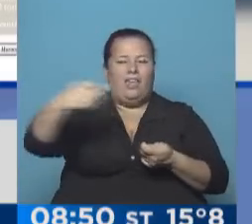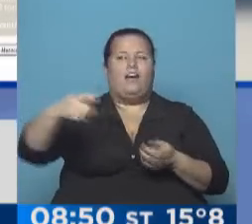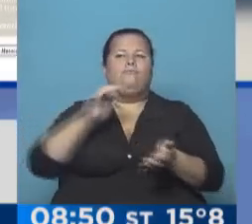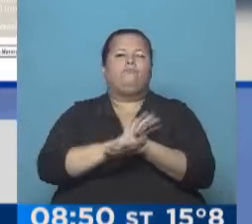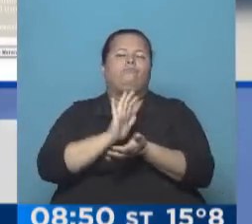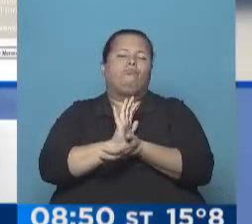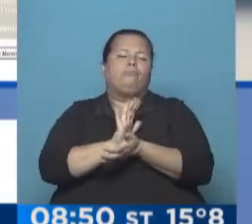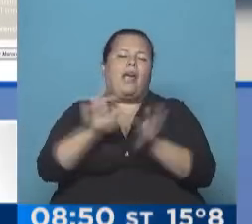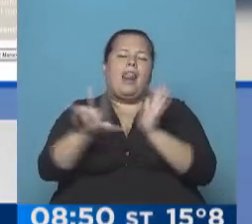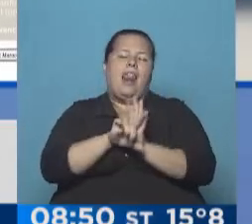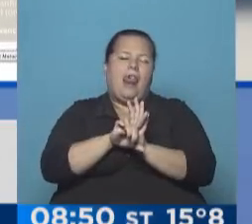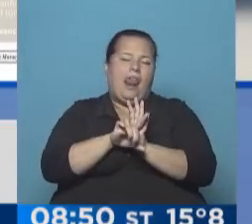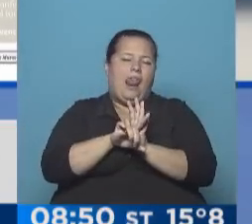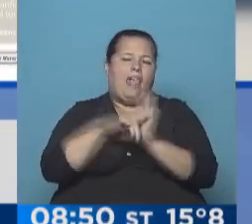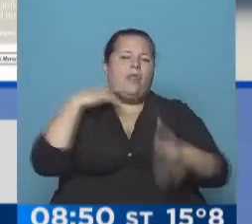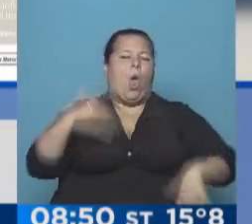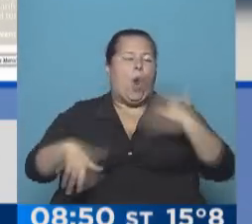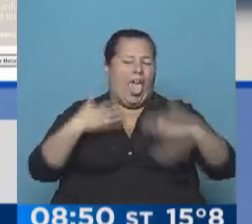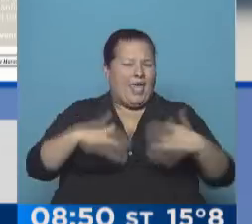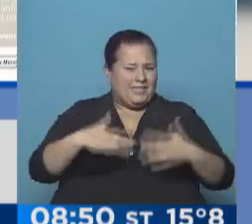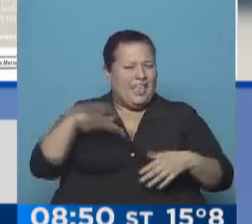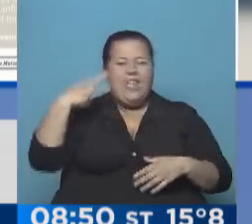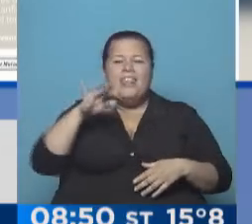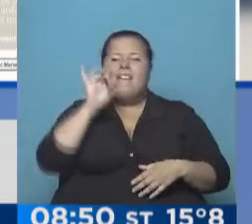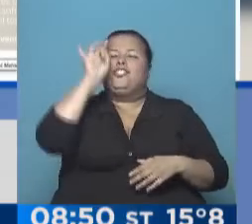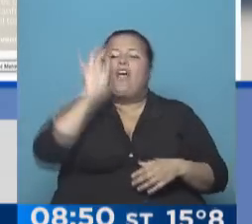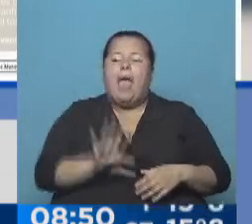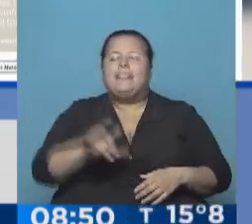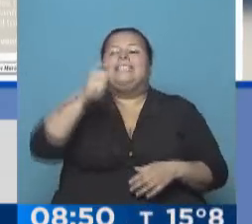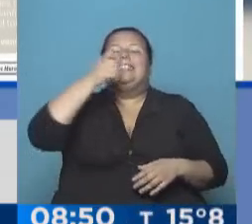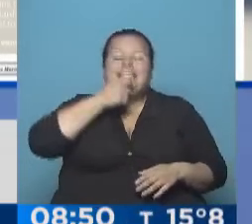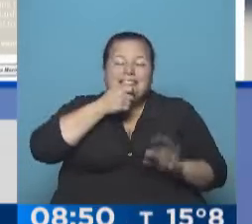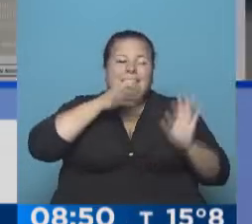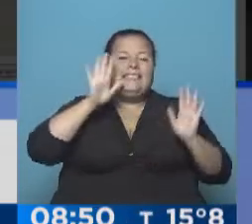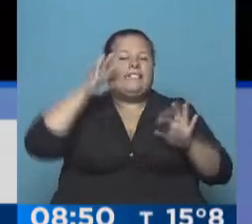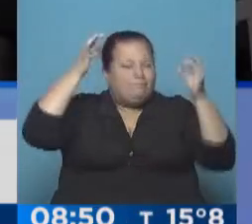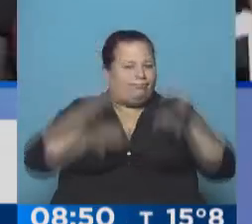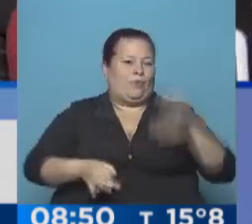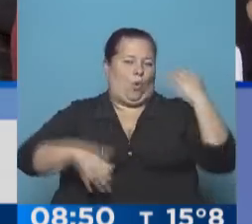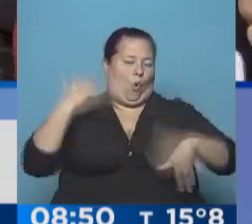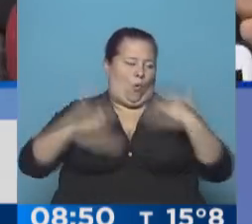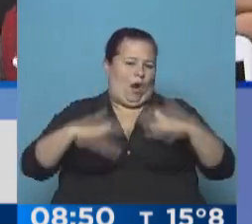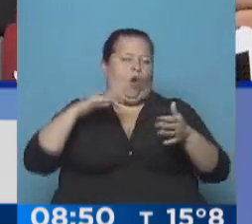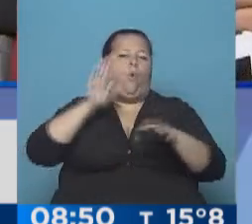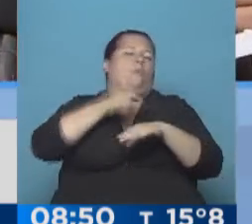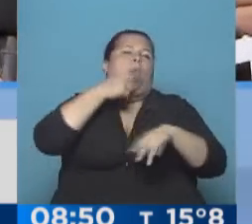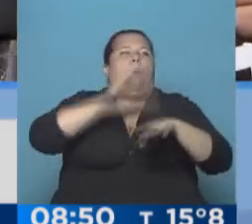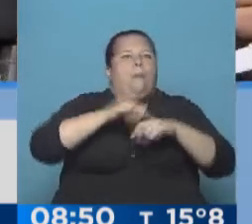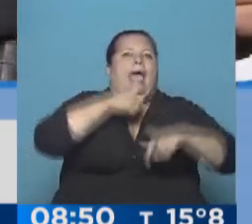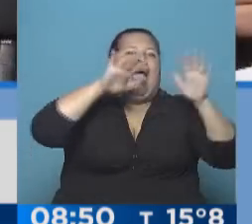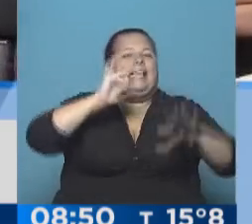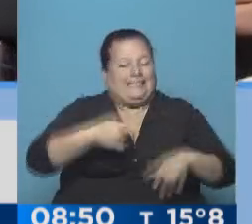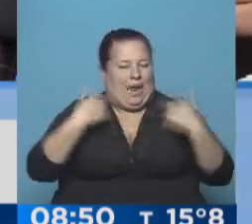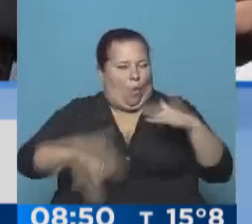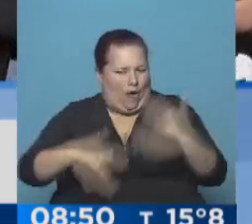el decreto, digamos, de urgencia, que se debería aplicar solamente en casos reales de emergencia, consecuencia de una inundación, por claro, ejemplo.